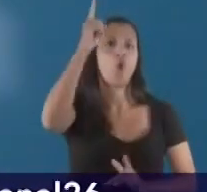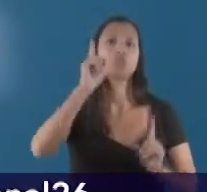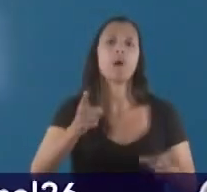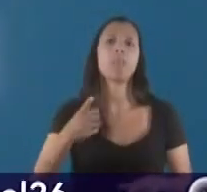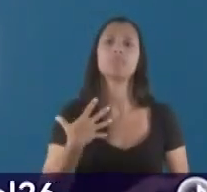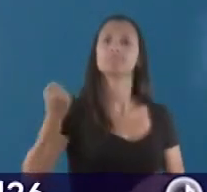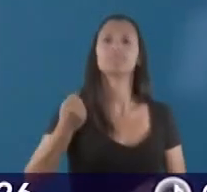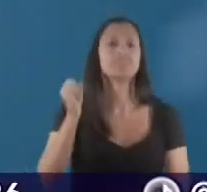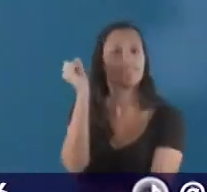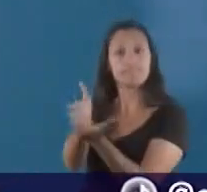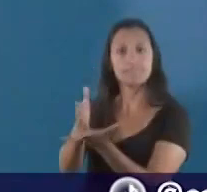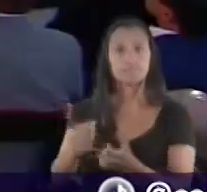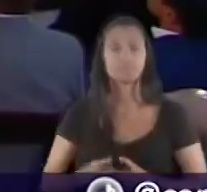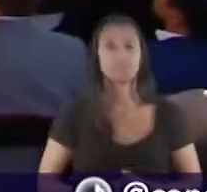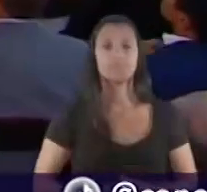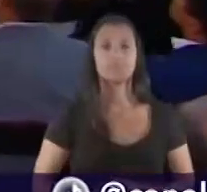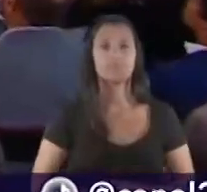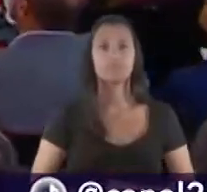la Nación os lo demanden.